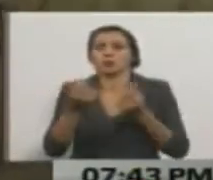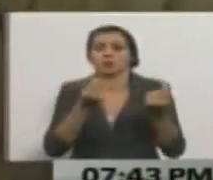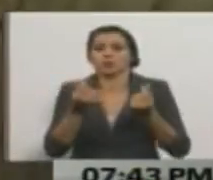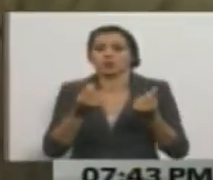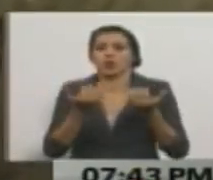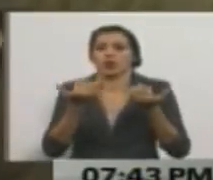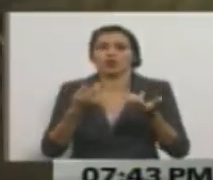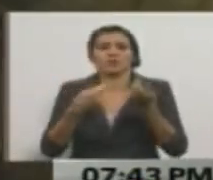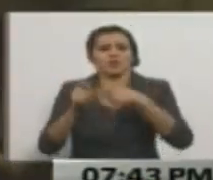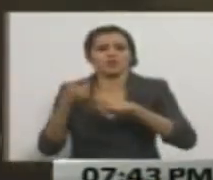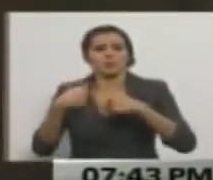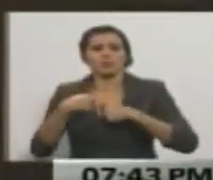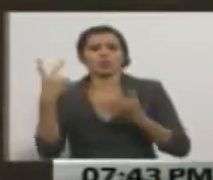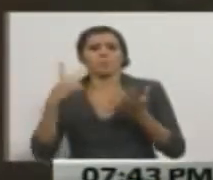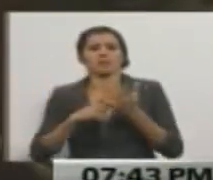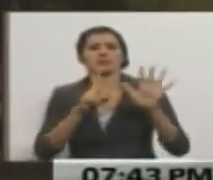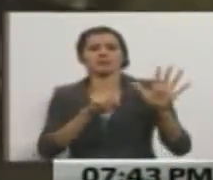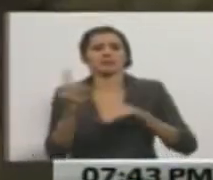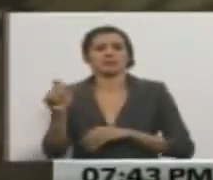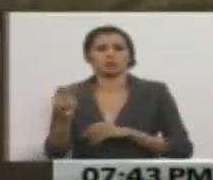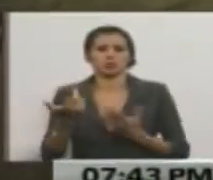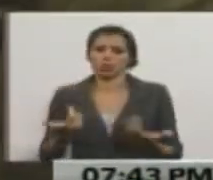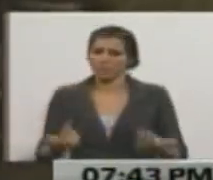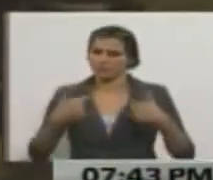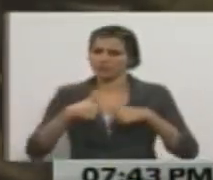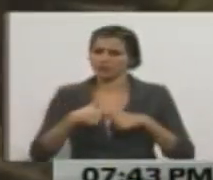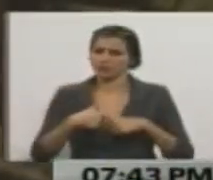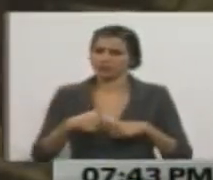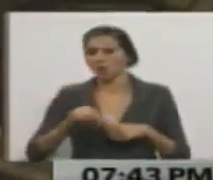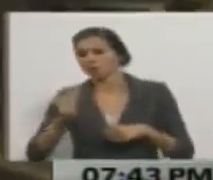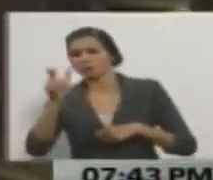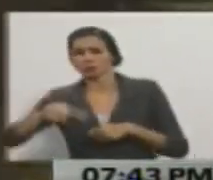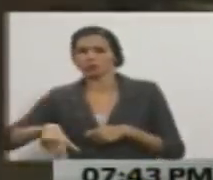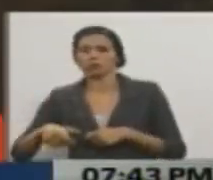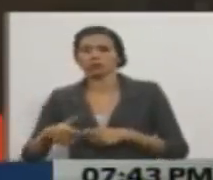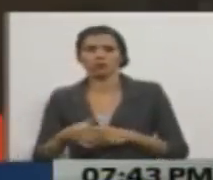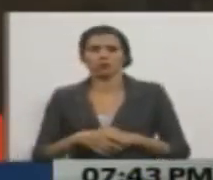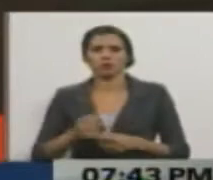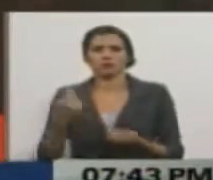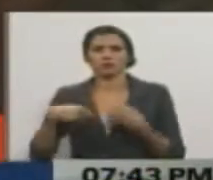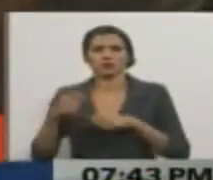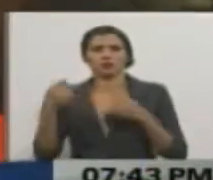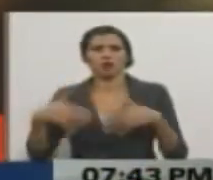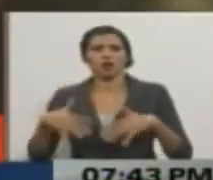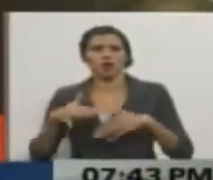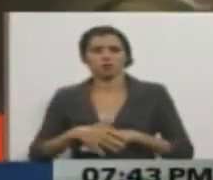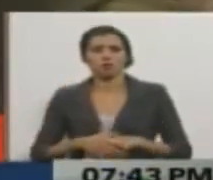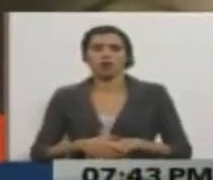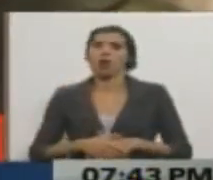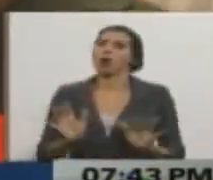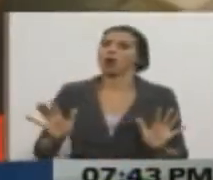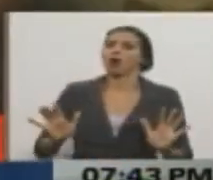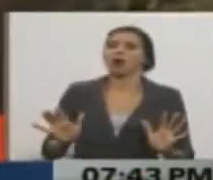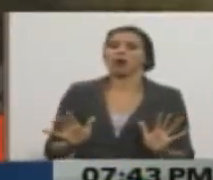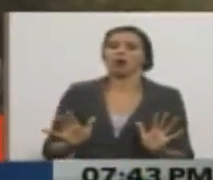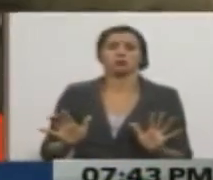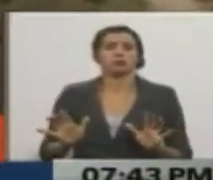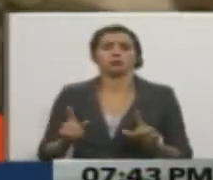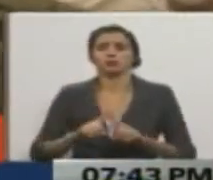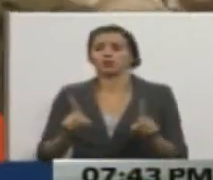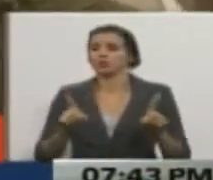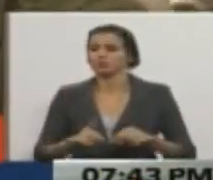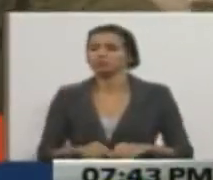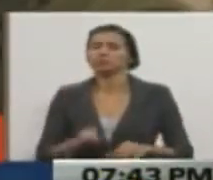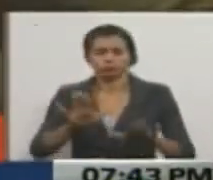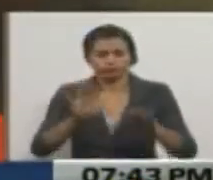bueno, ya te lo venden en 2612 bolívares kilos. Entonces, ¿sabes cuál es la excusa? No, lo que pasa es que en la presentación yo digo, mira, ven, vamos a hacer lo